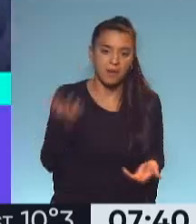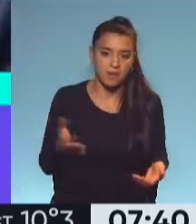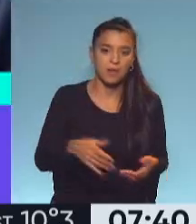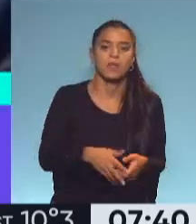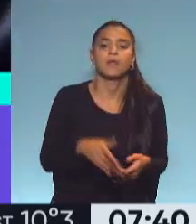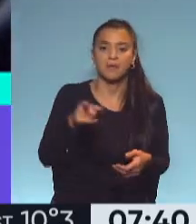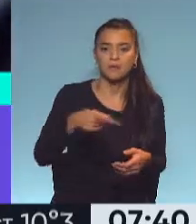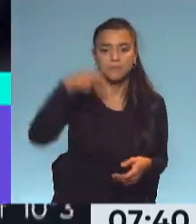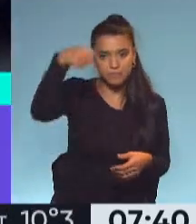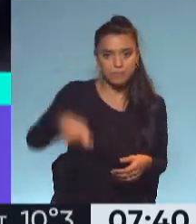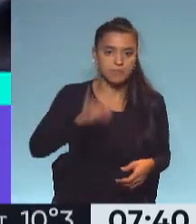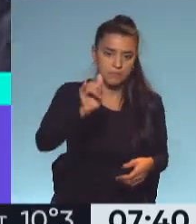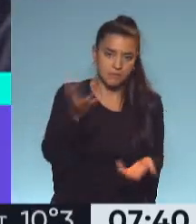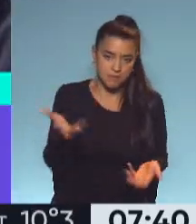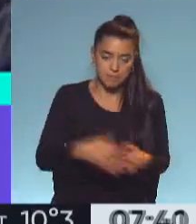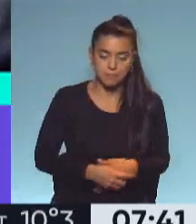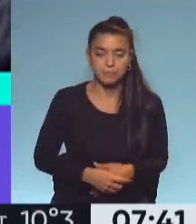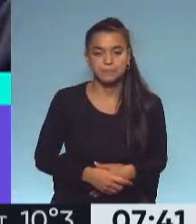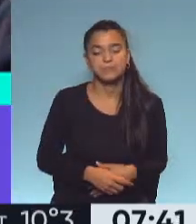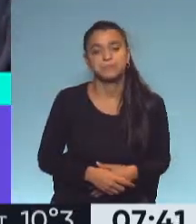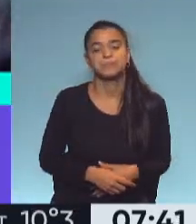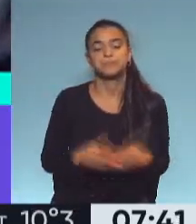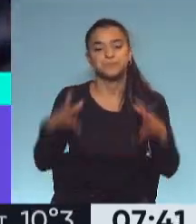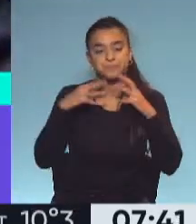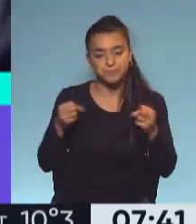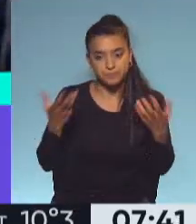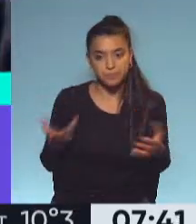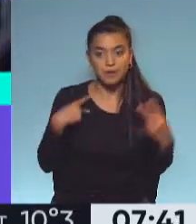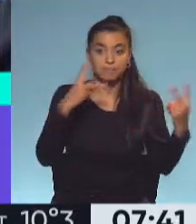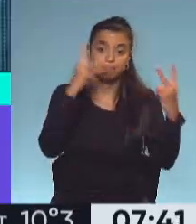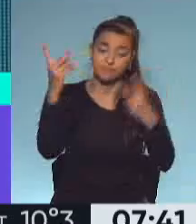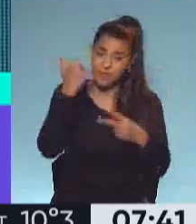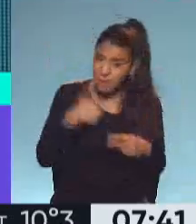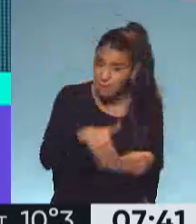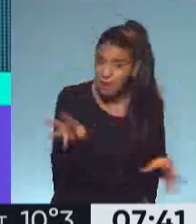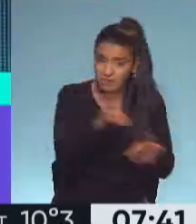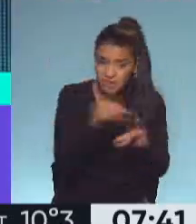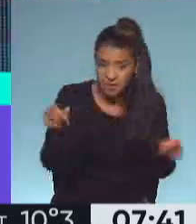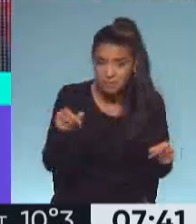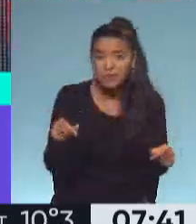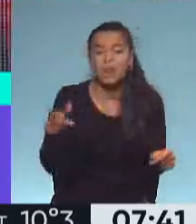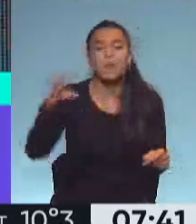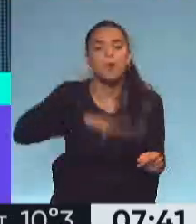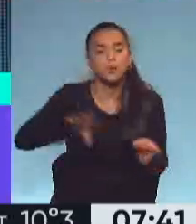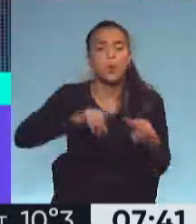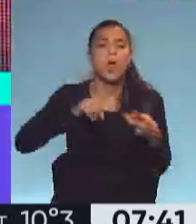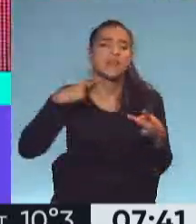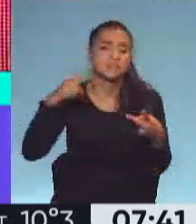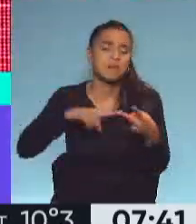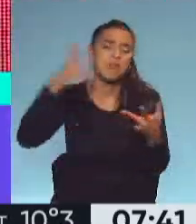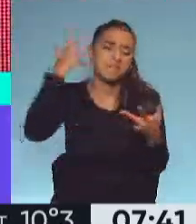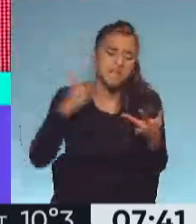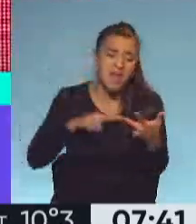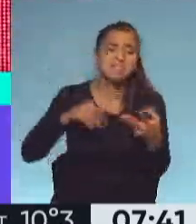lo contraído como deuda, ¿no? Secretario, bueno, la gira está culminando, estamos hablando de Portugal, de España, de Francia y de